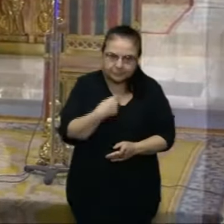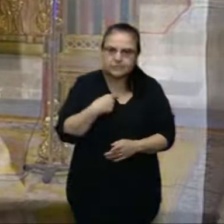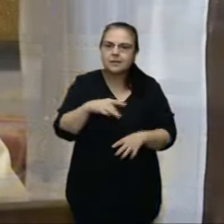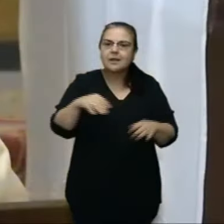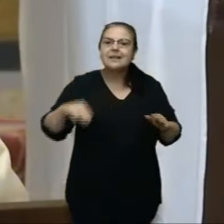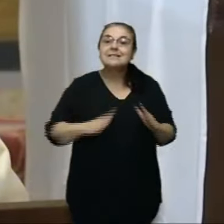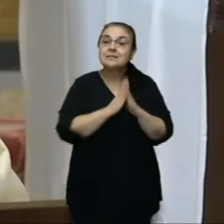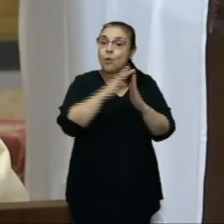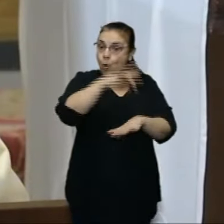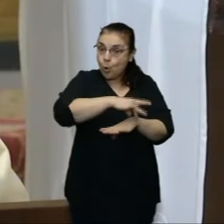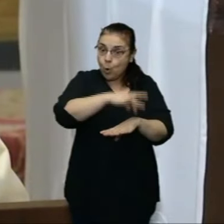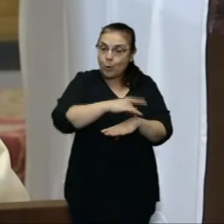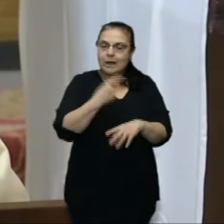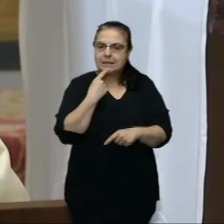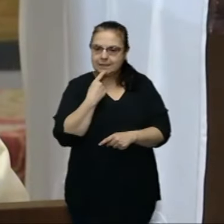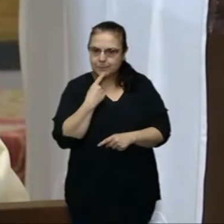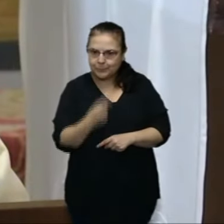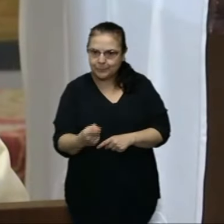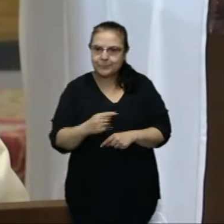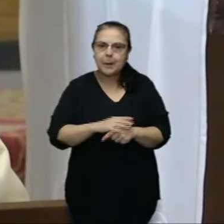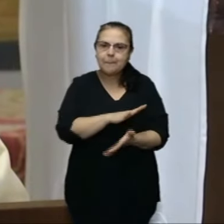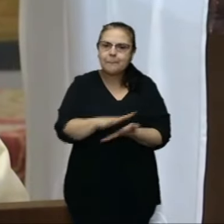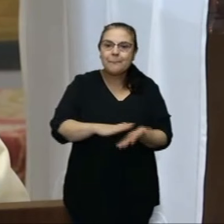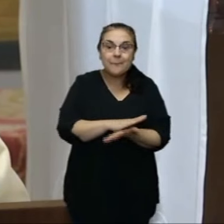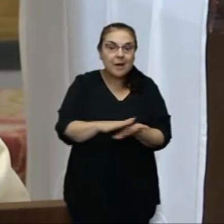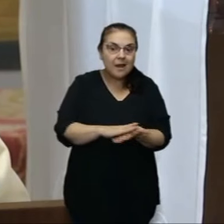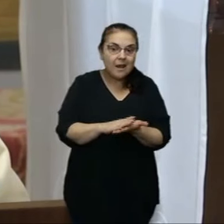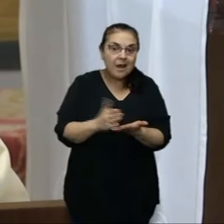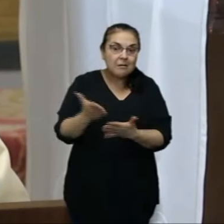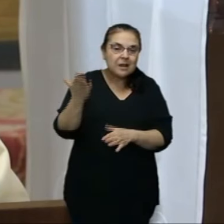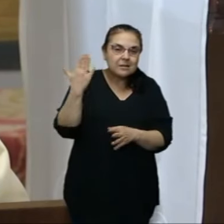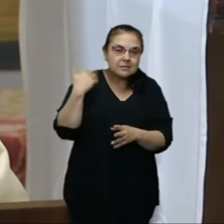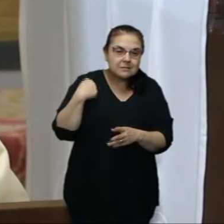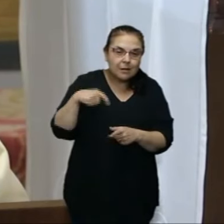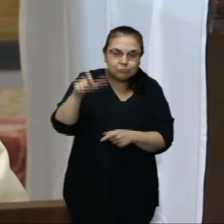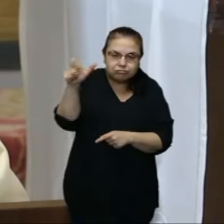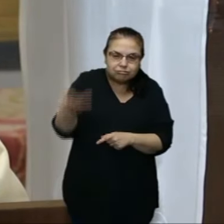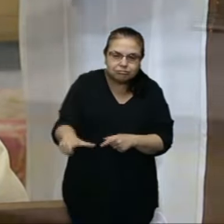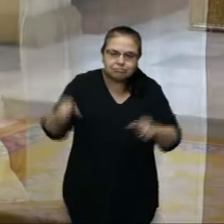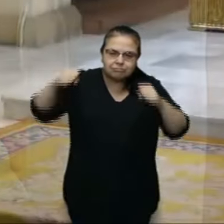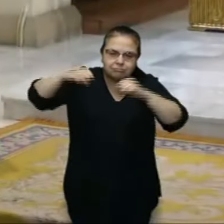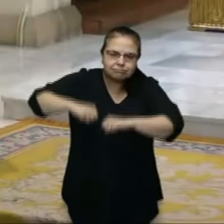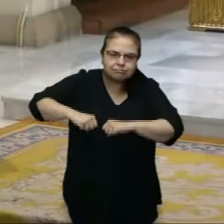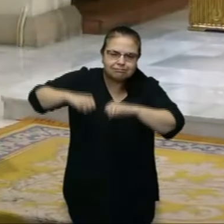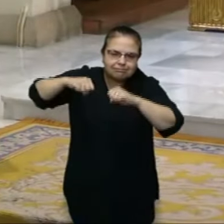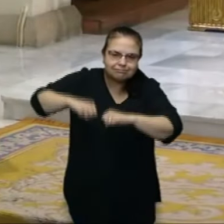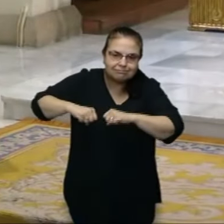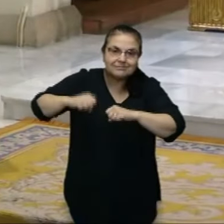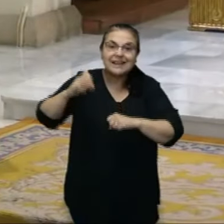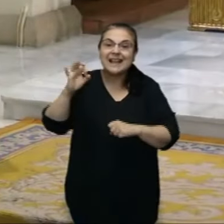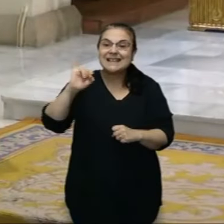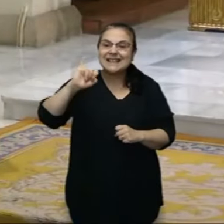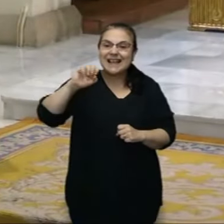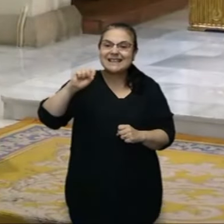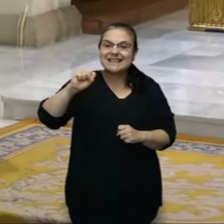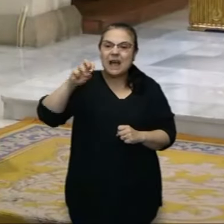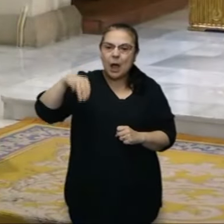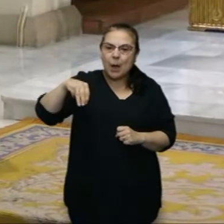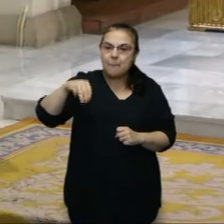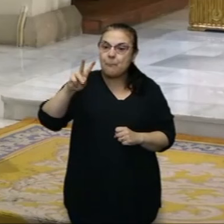nos transmite unas palabras de aquel anciano que estaba guardando la salvación de